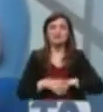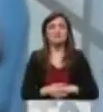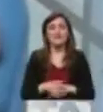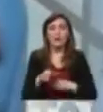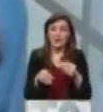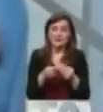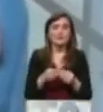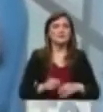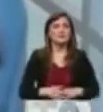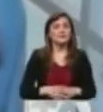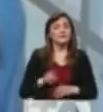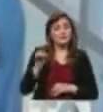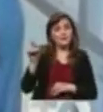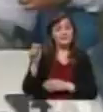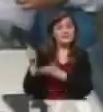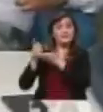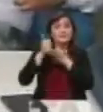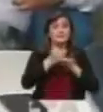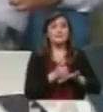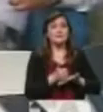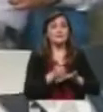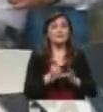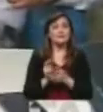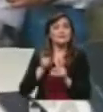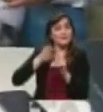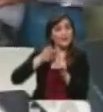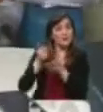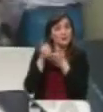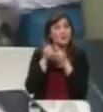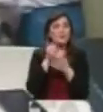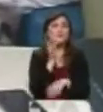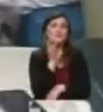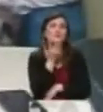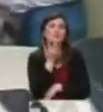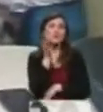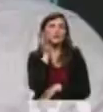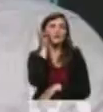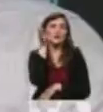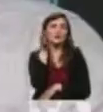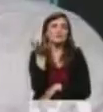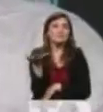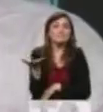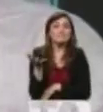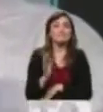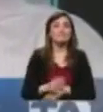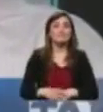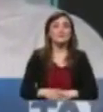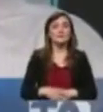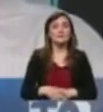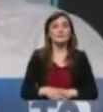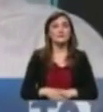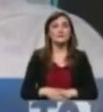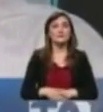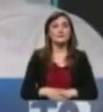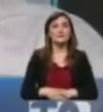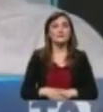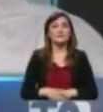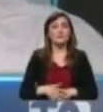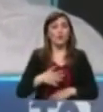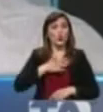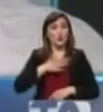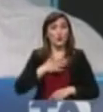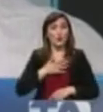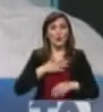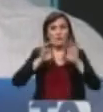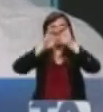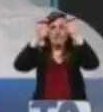este empresario, pese a ser un beneficiado directo, prefiere ver al futuro. Porque en el momento que tú pases el umbral del pequeño, es decir,